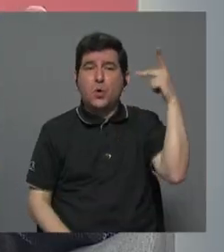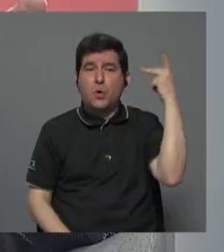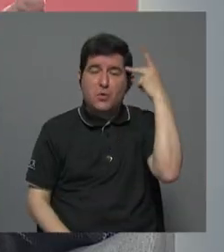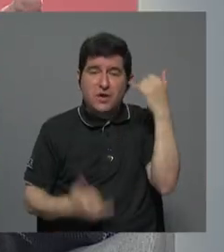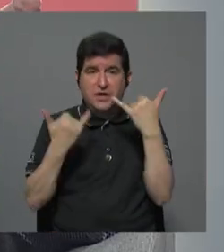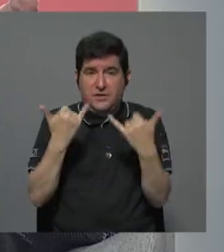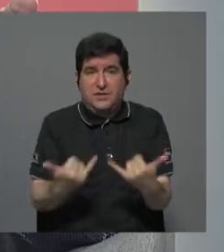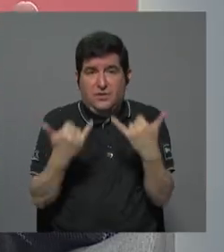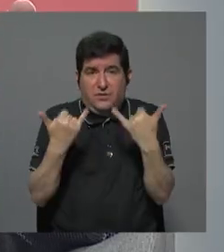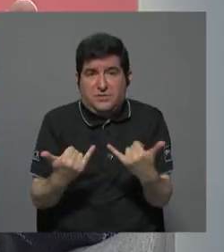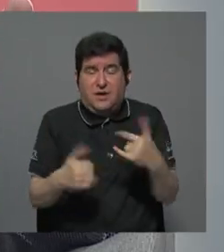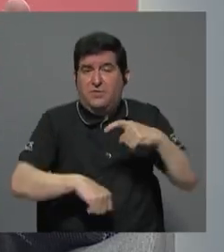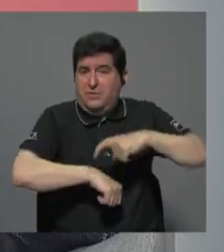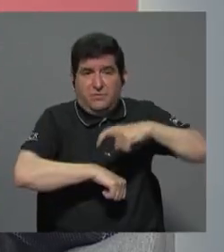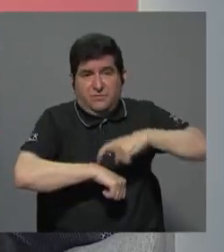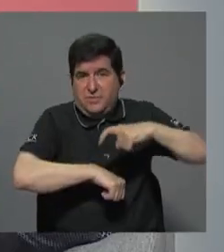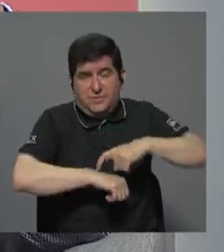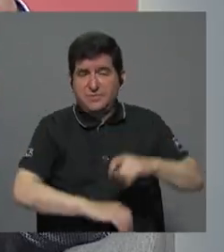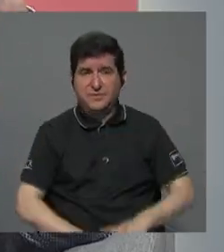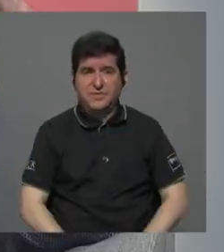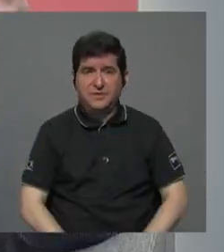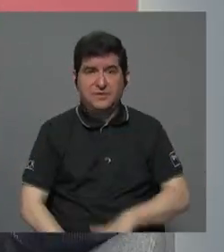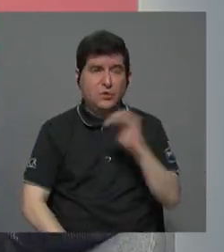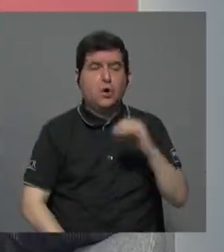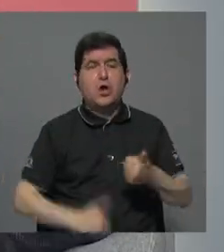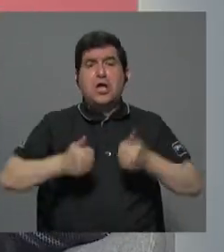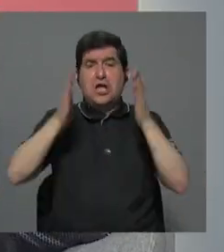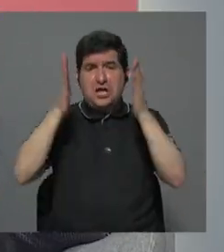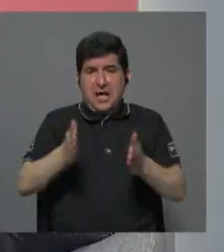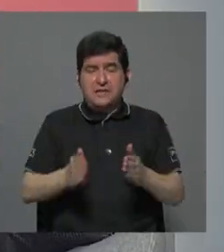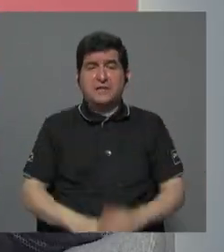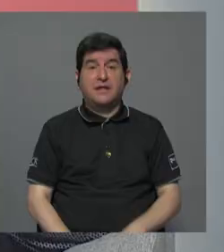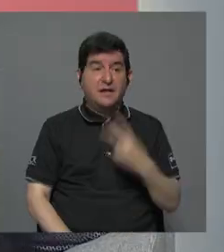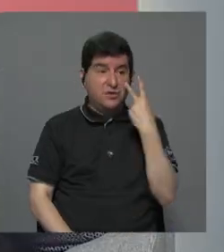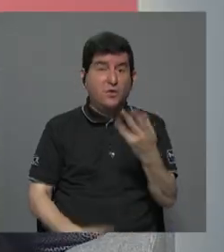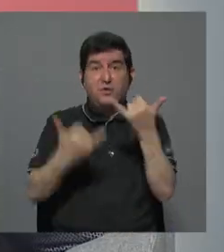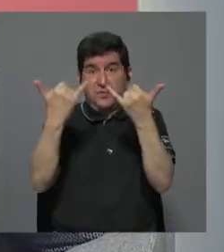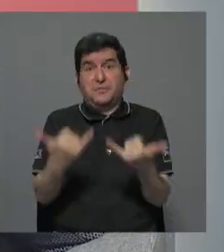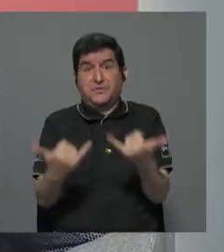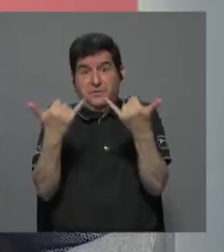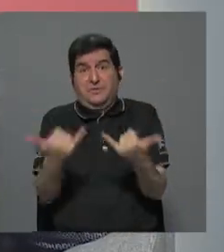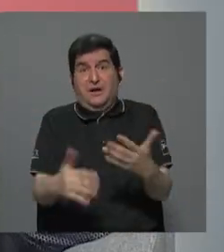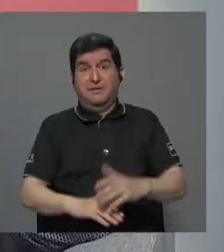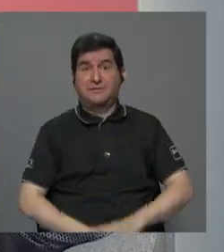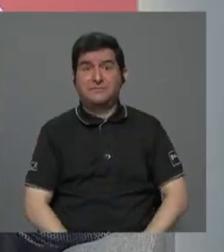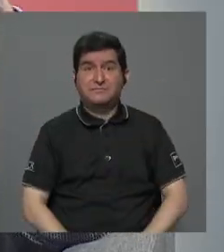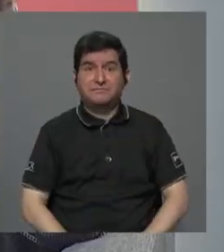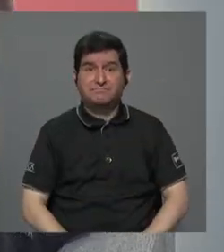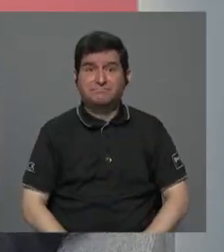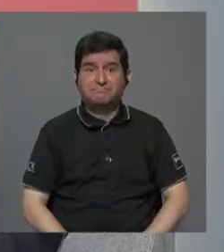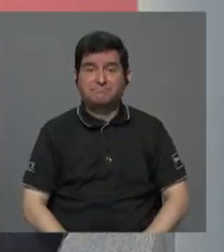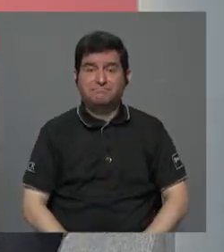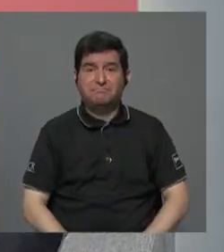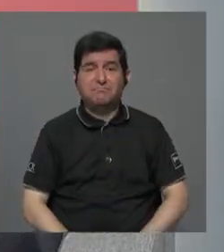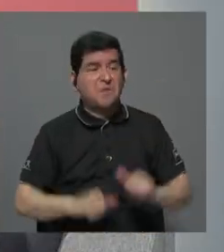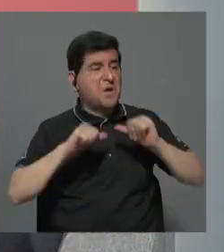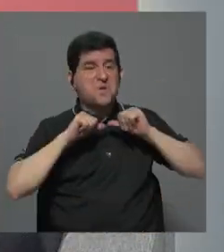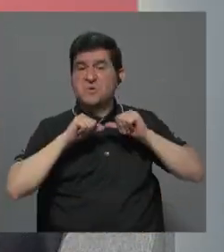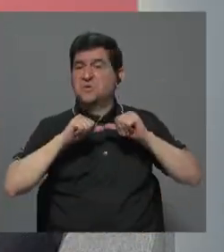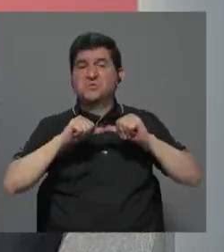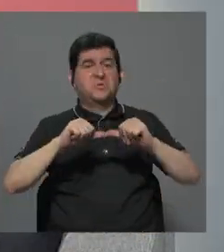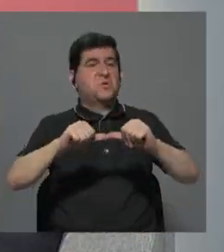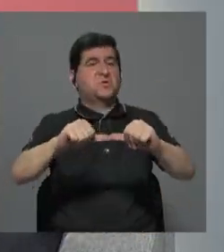este en este momento y los candidatos lo estamos viendo en este momento es una continuidad